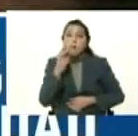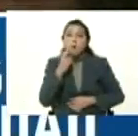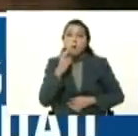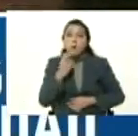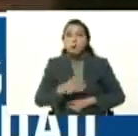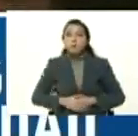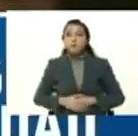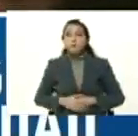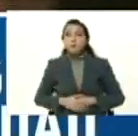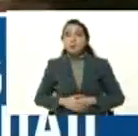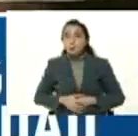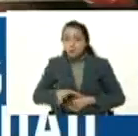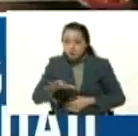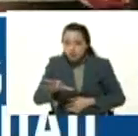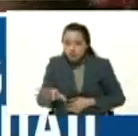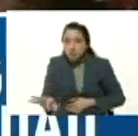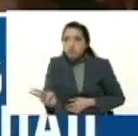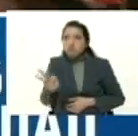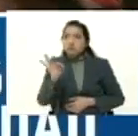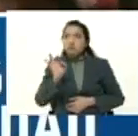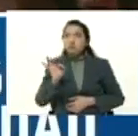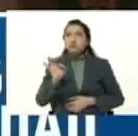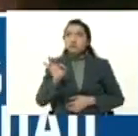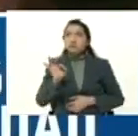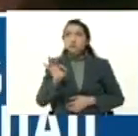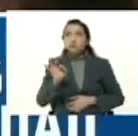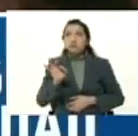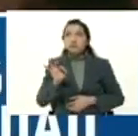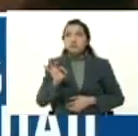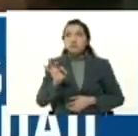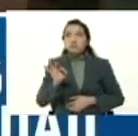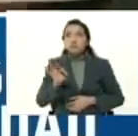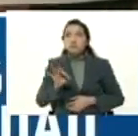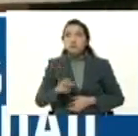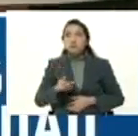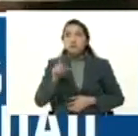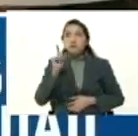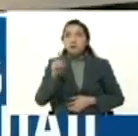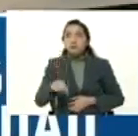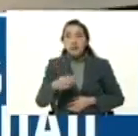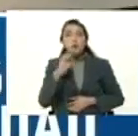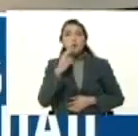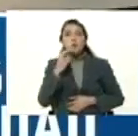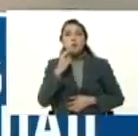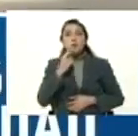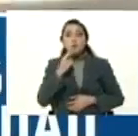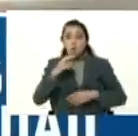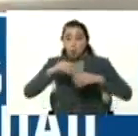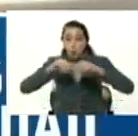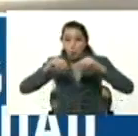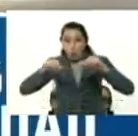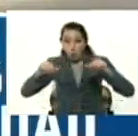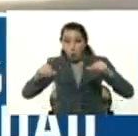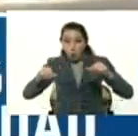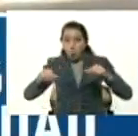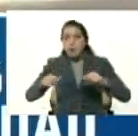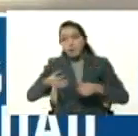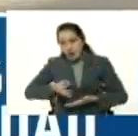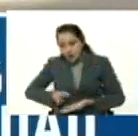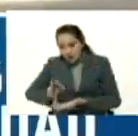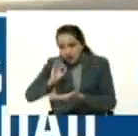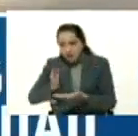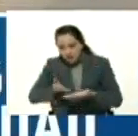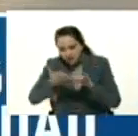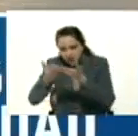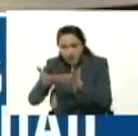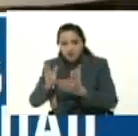de bombón. Bueno, me llevo uno para allá, para el set. Claro. Me llevo el chocolate en polvo. Para que se tomen su chocolate. Para